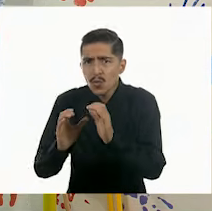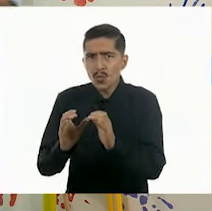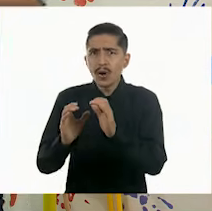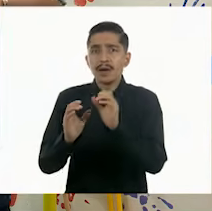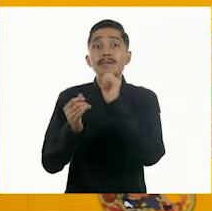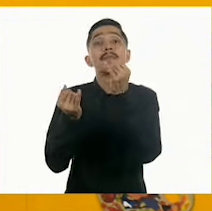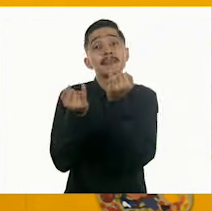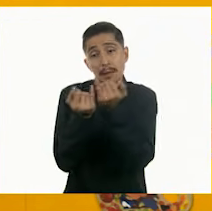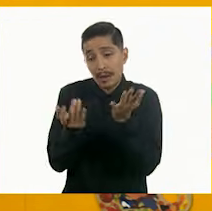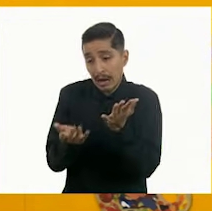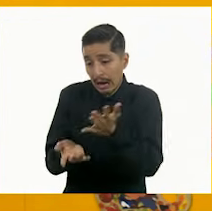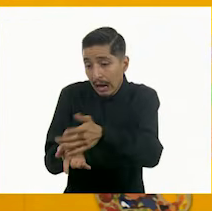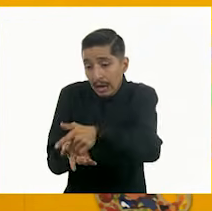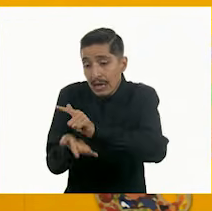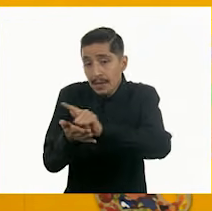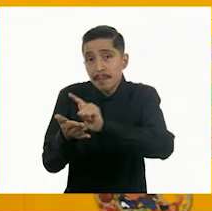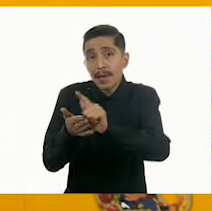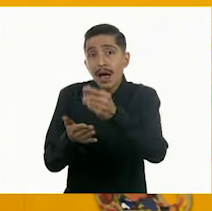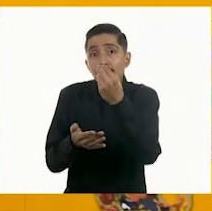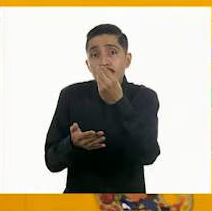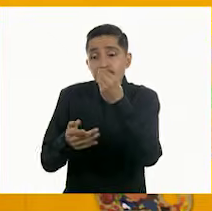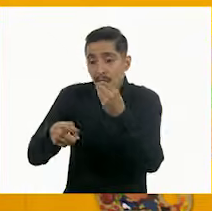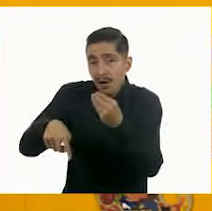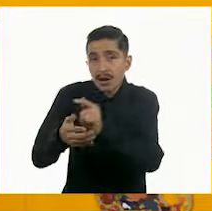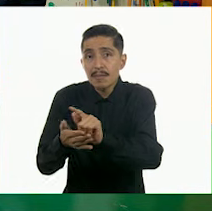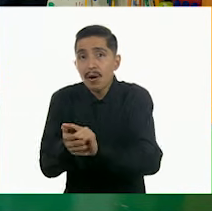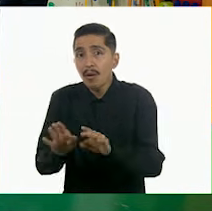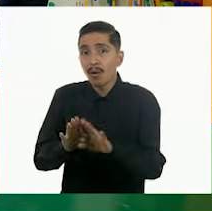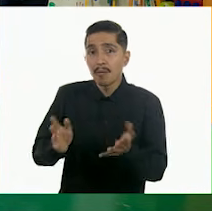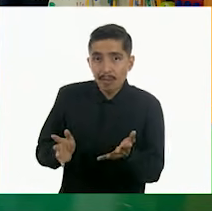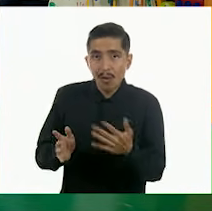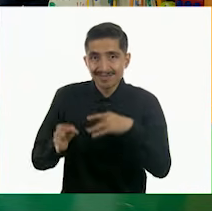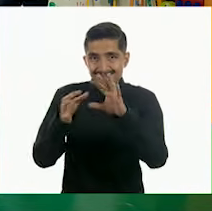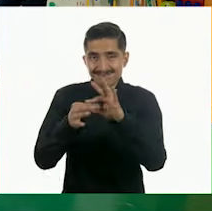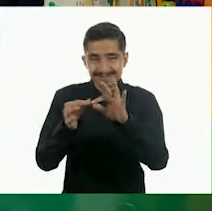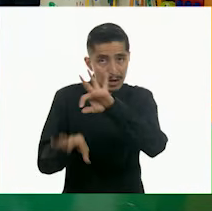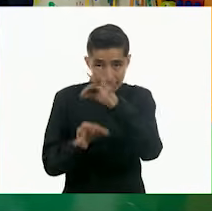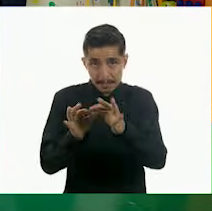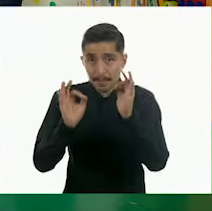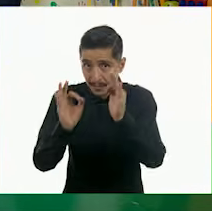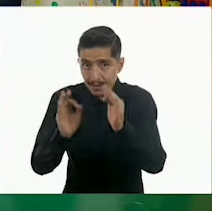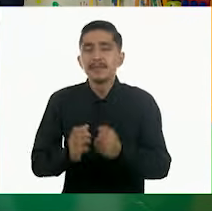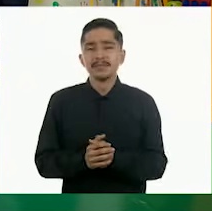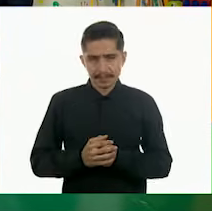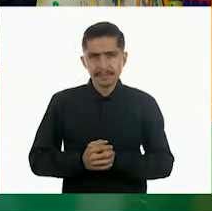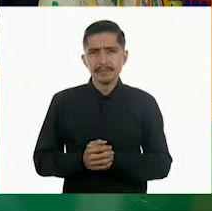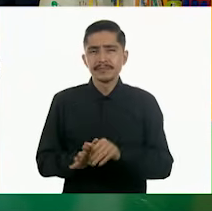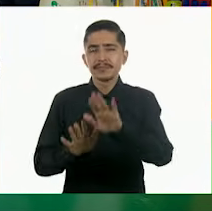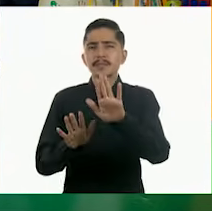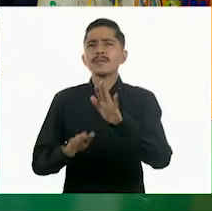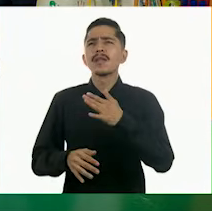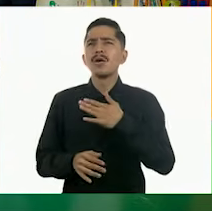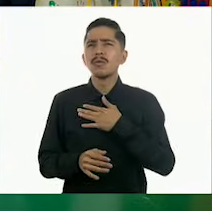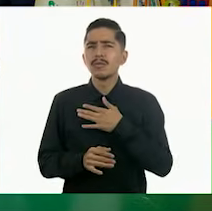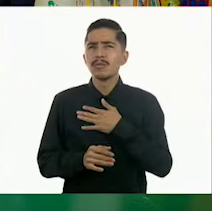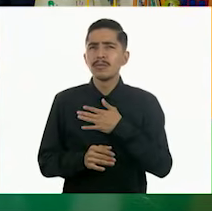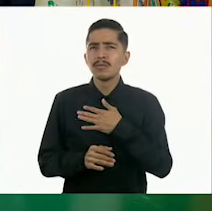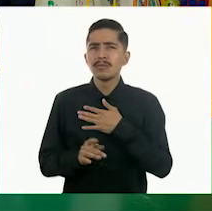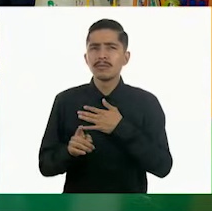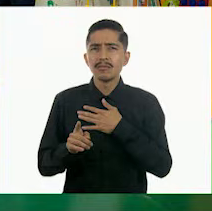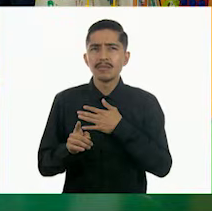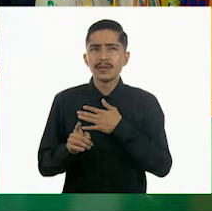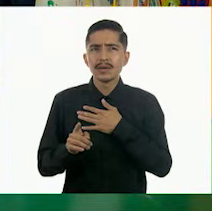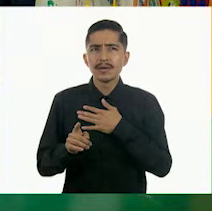la limpieza de los alimentos. Perfecto. Me parece muy bien. Bueno, ¿estamos listos? Sí, yo voy nada más a la...